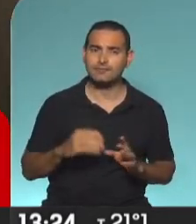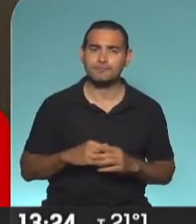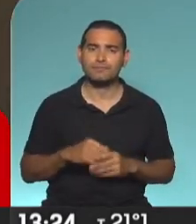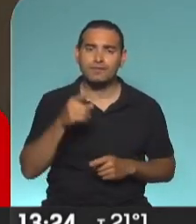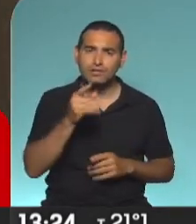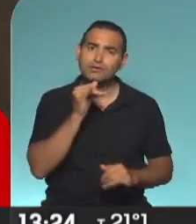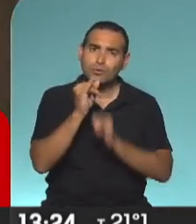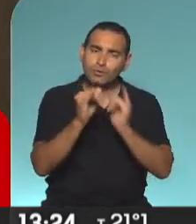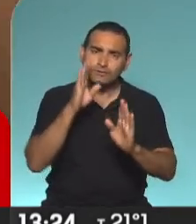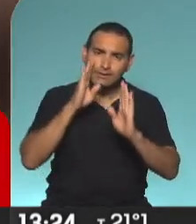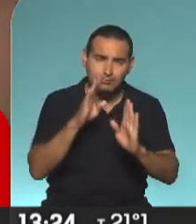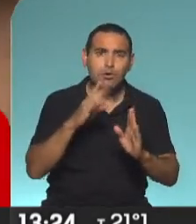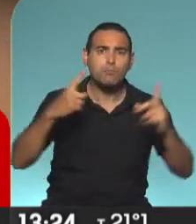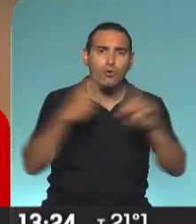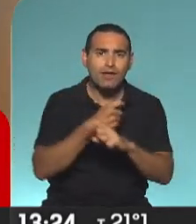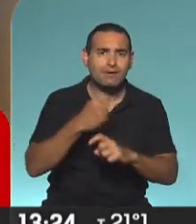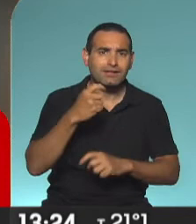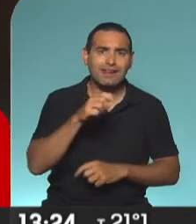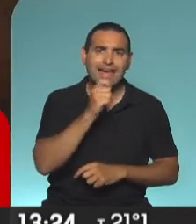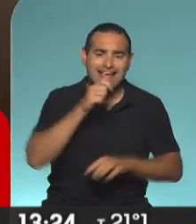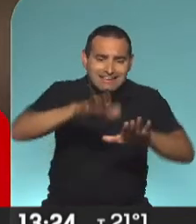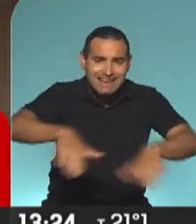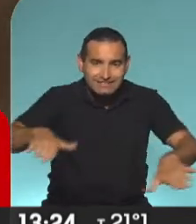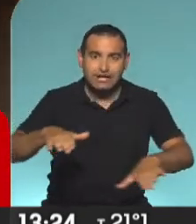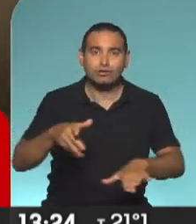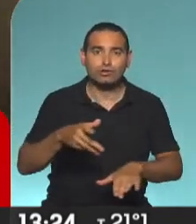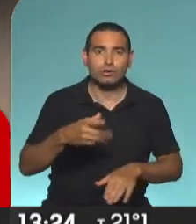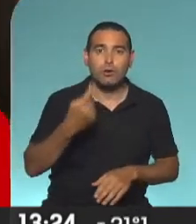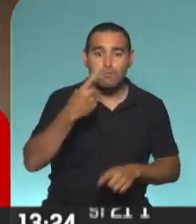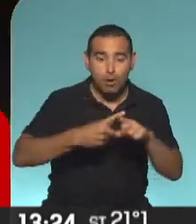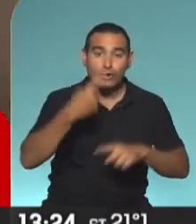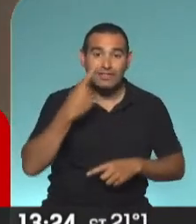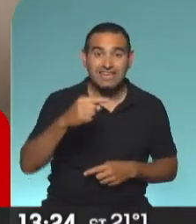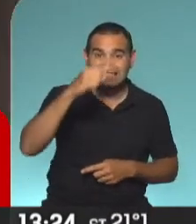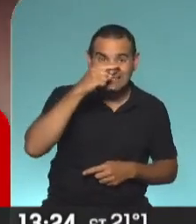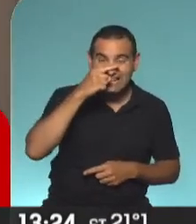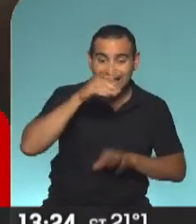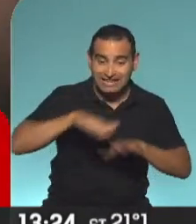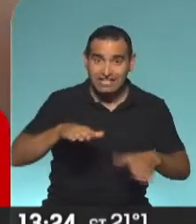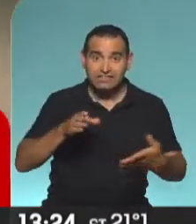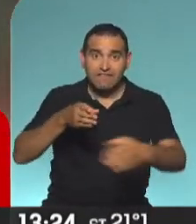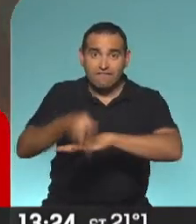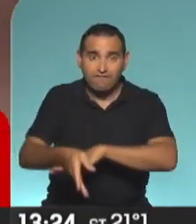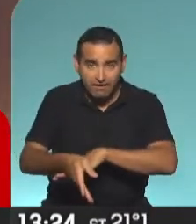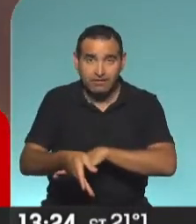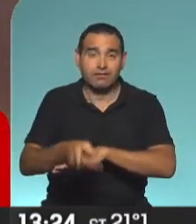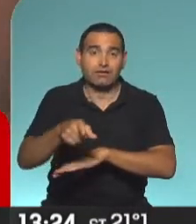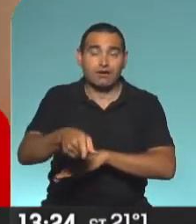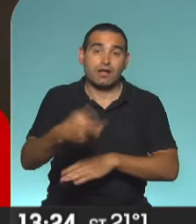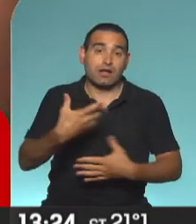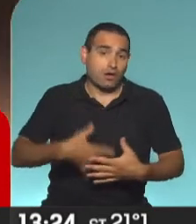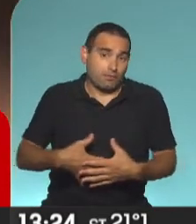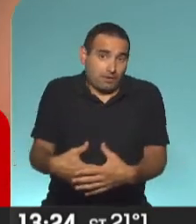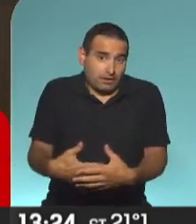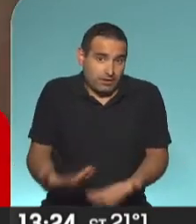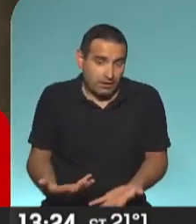en la problemática de las niñas. Decían, entre tanto, cada día 7 niñas entran a una sala de partos en Argentina a